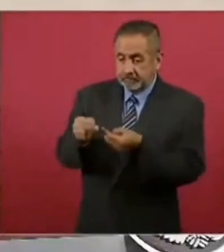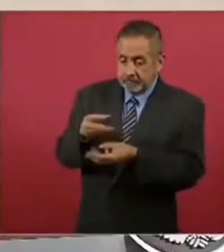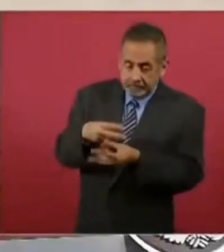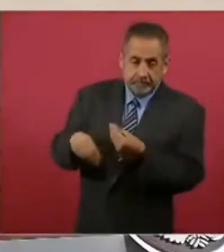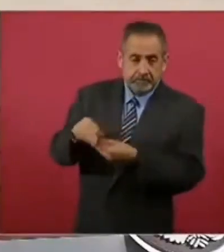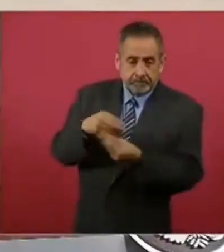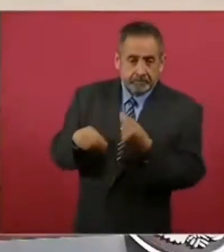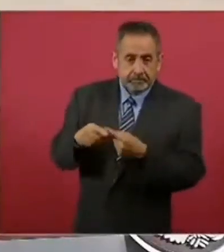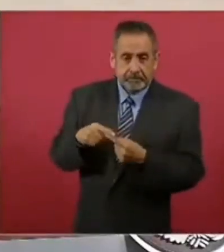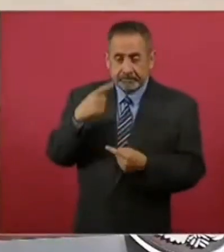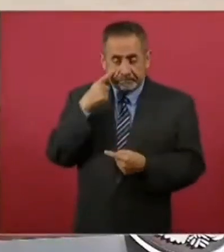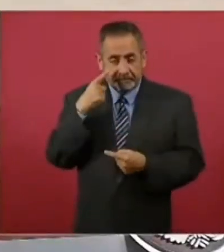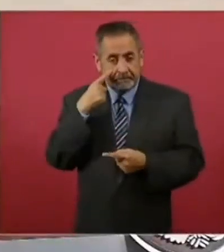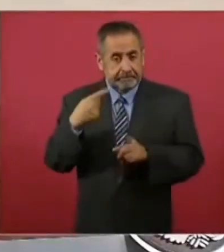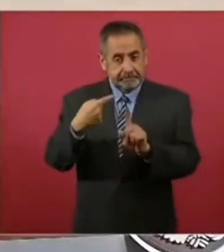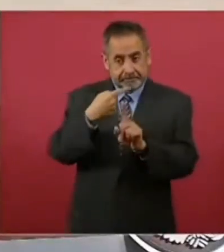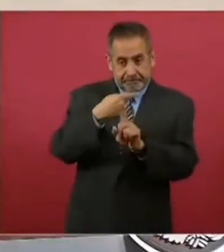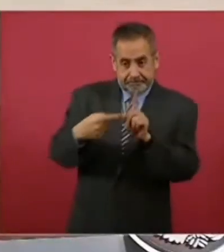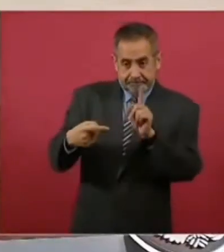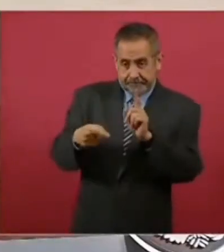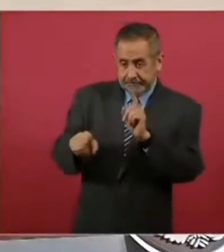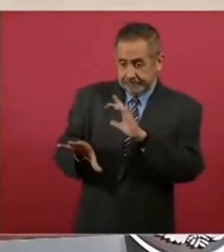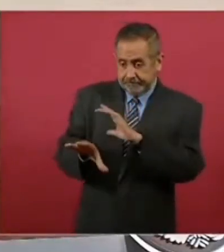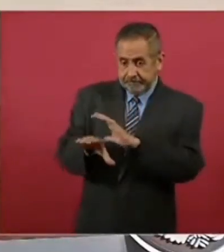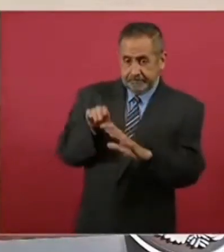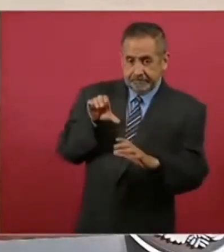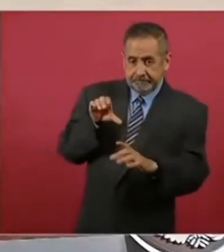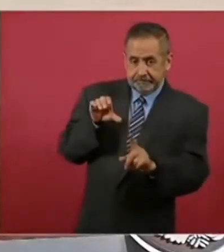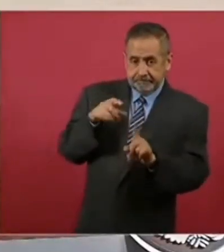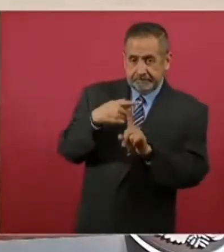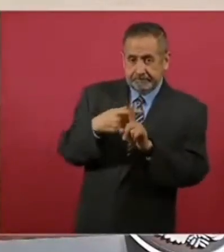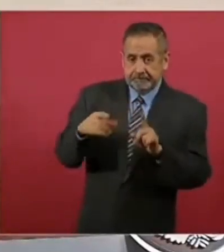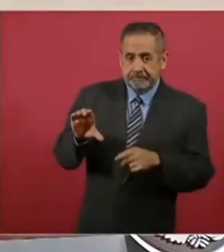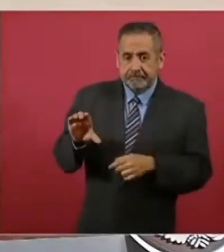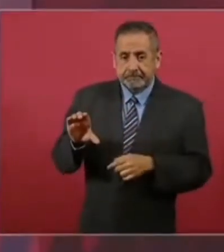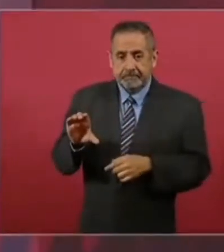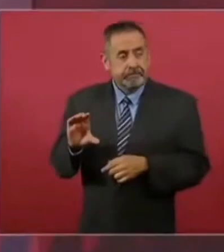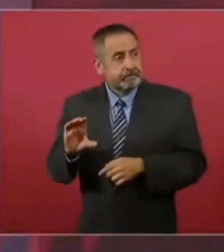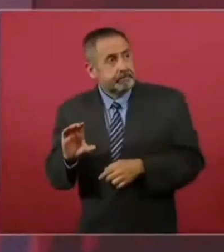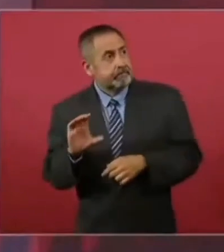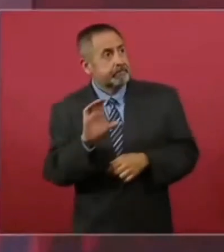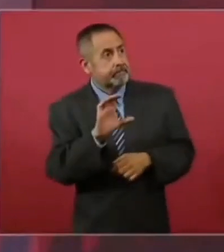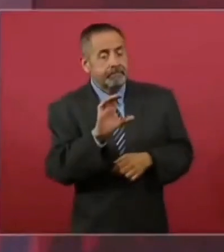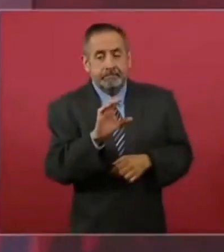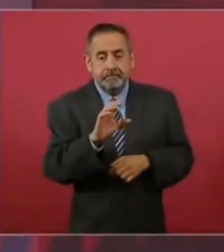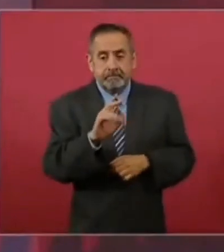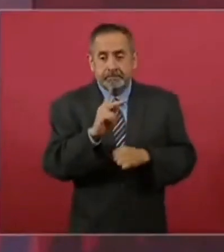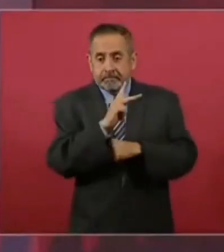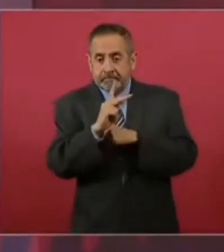la mitad de las inversiones de Pemex, las orientaban al norte del país,